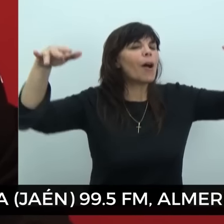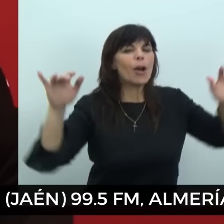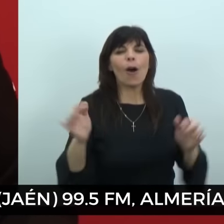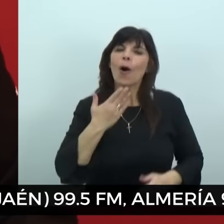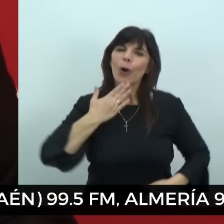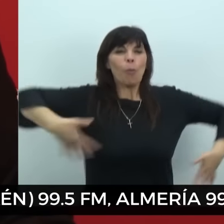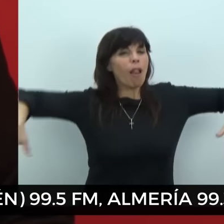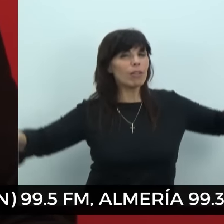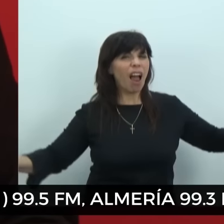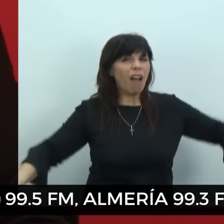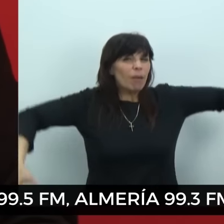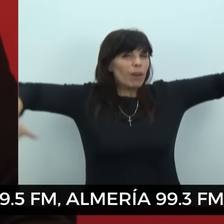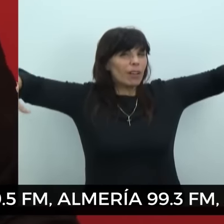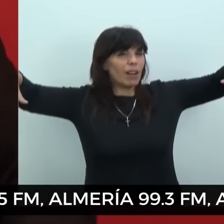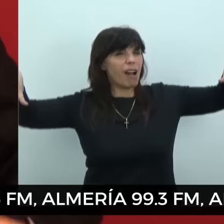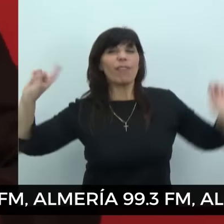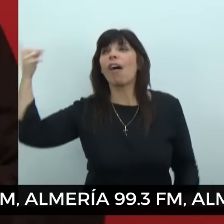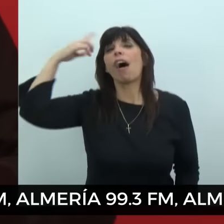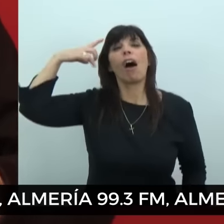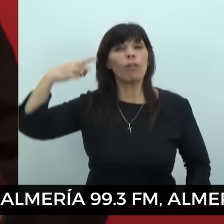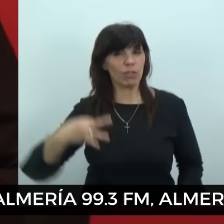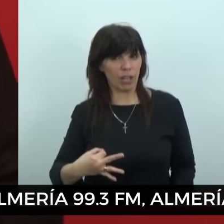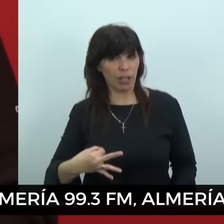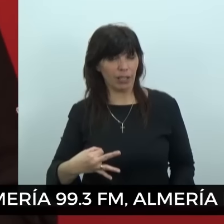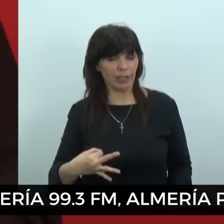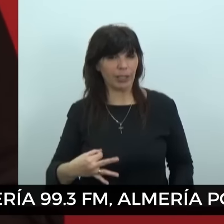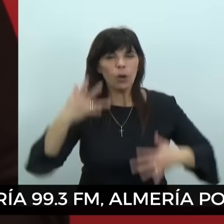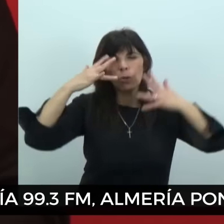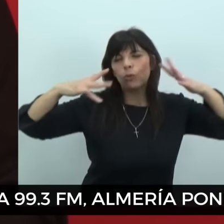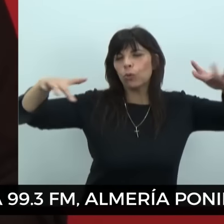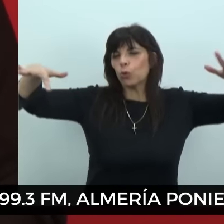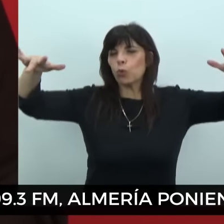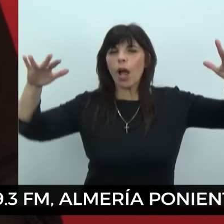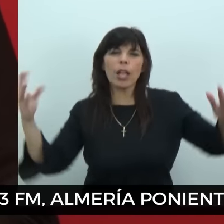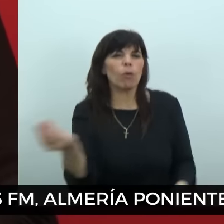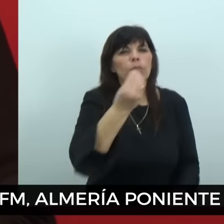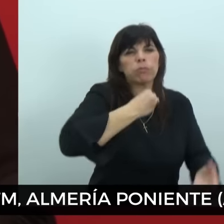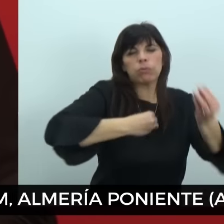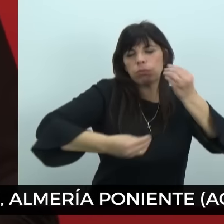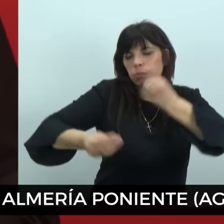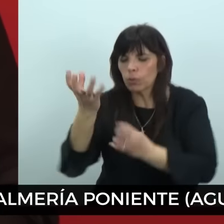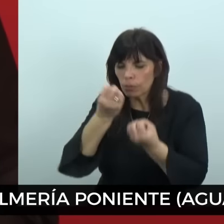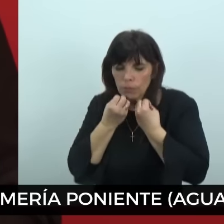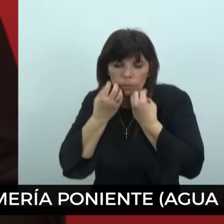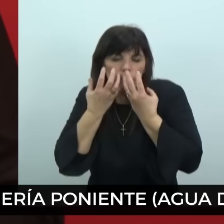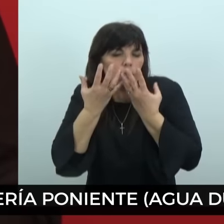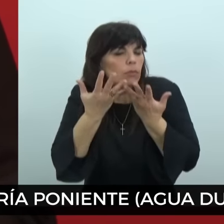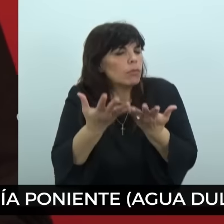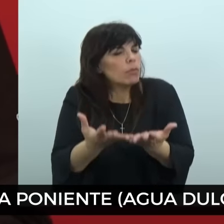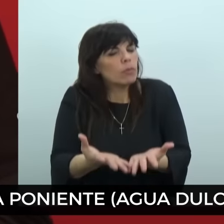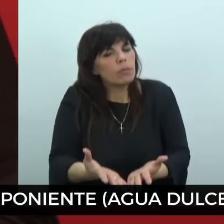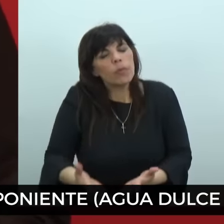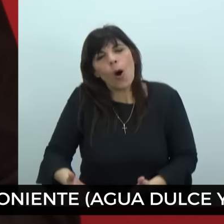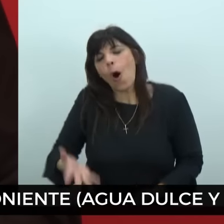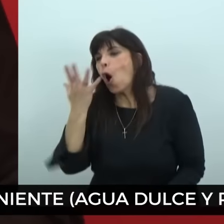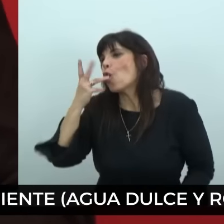alas. Créele a Dios. Un sueño te alimenta. Un sueño te inspira. Un sueño te da